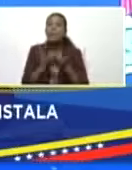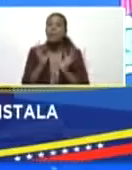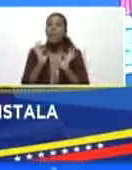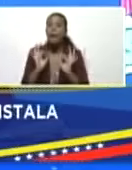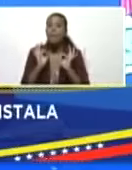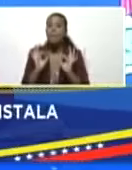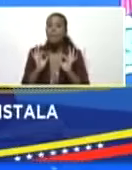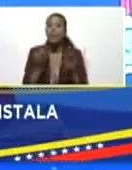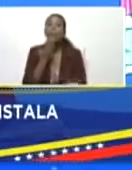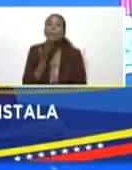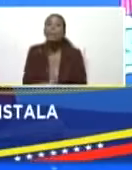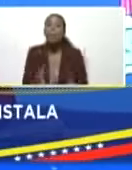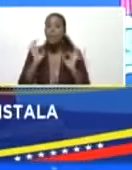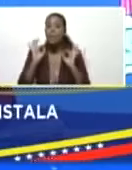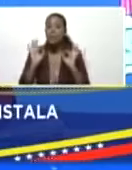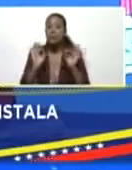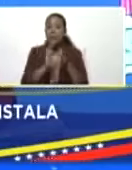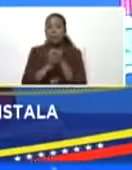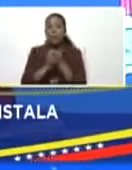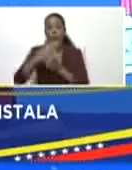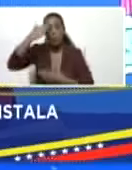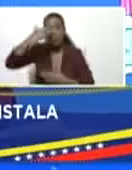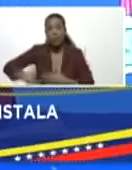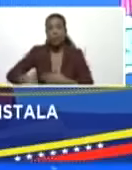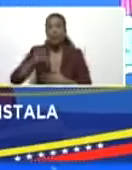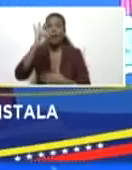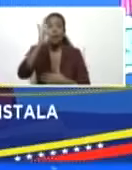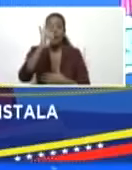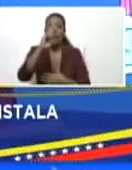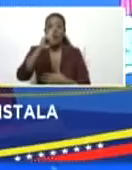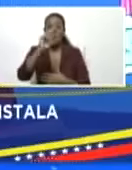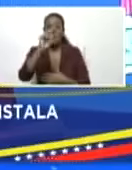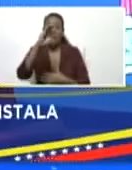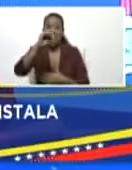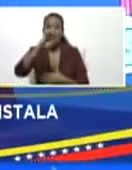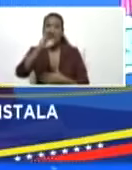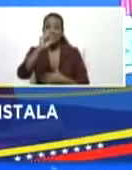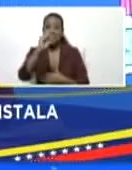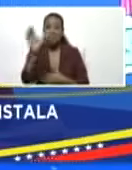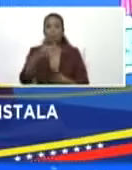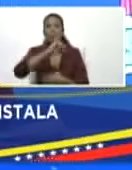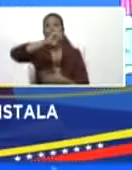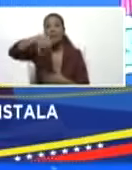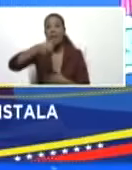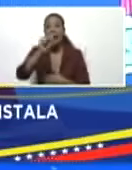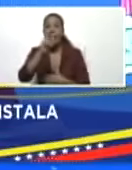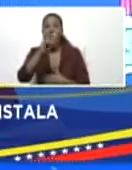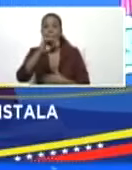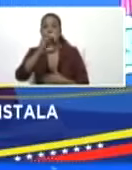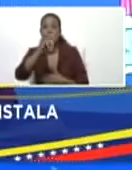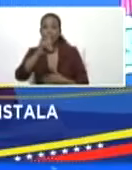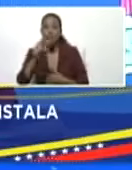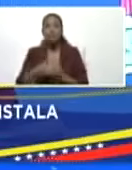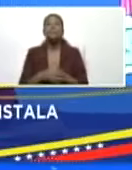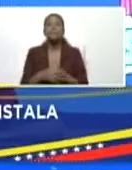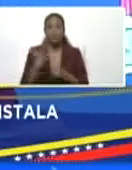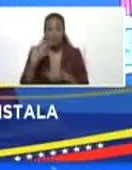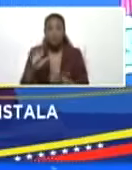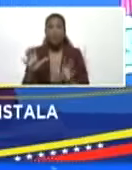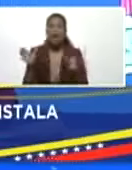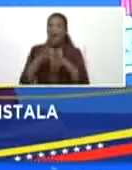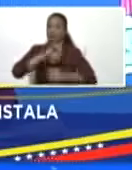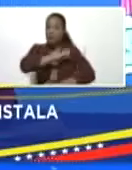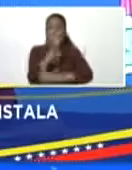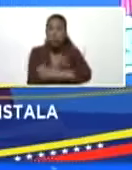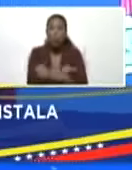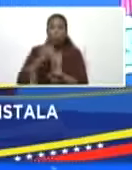especial. Compañero comandante Francisco Javier Arias Cárdenas, bienvenido a reforzar